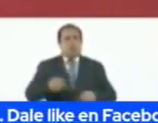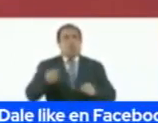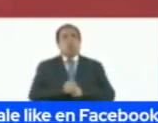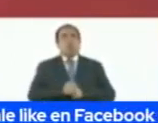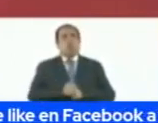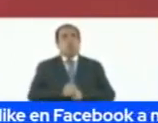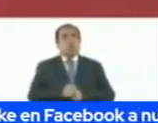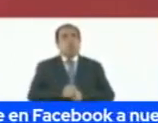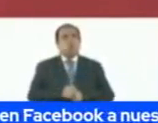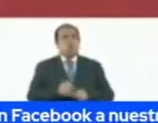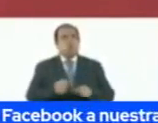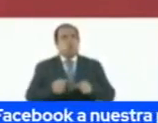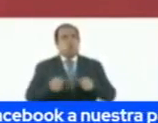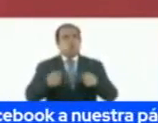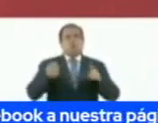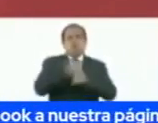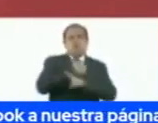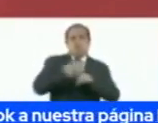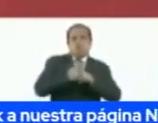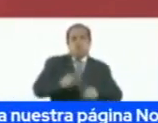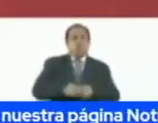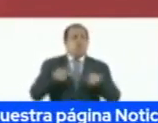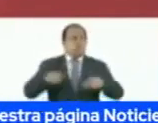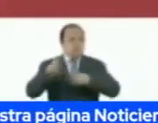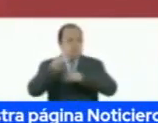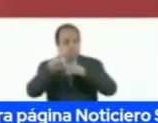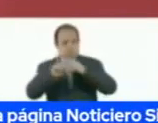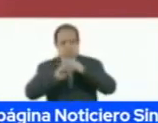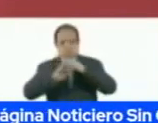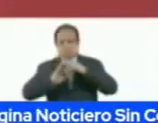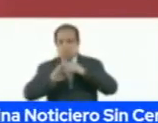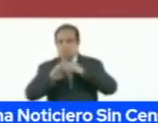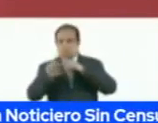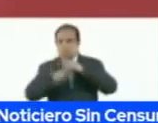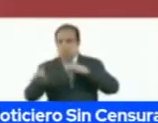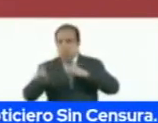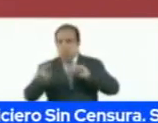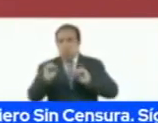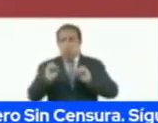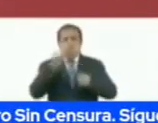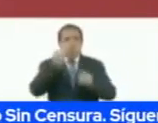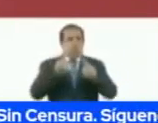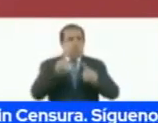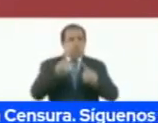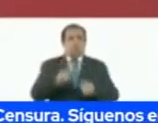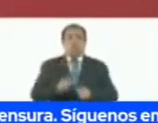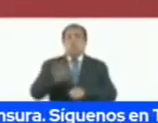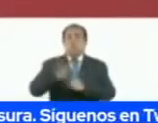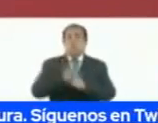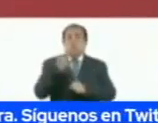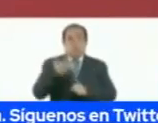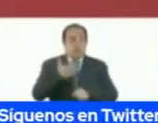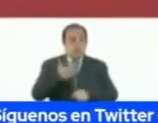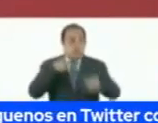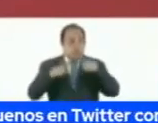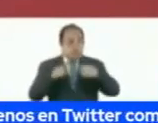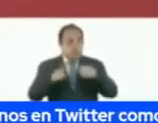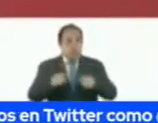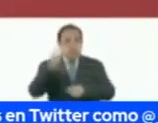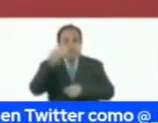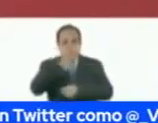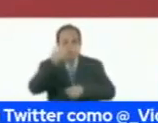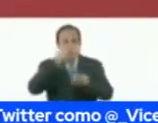de los migrantes o de algunos de los migrantes, porque justamente se tenía diálogo para ver por dónde iban a entrar, a dónde